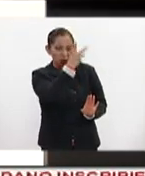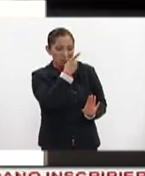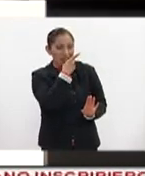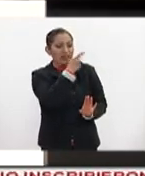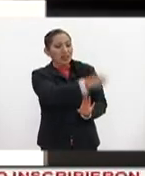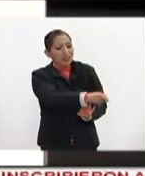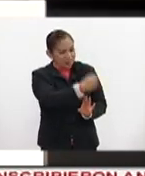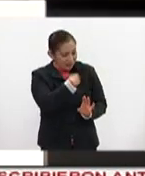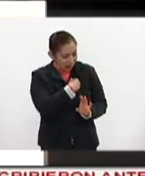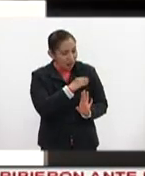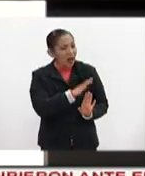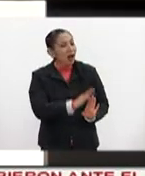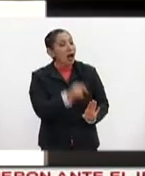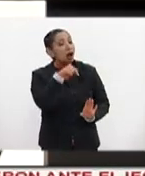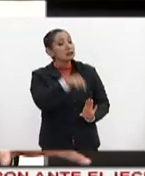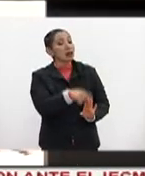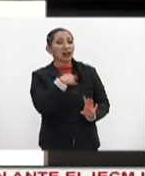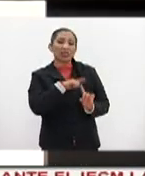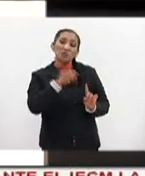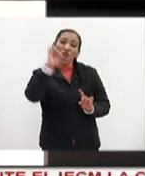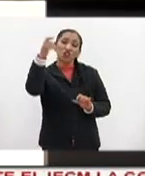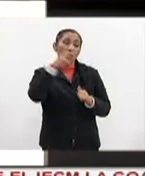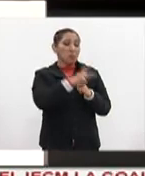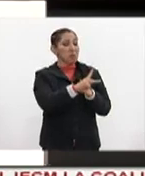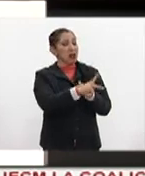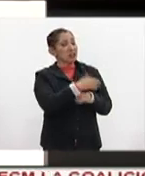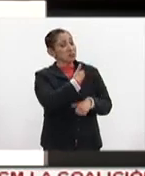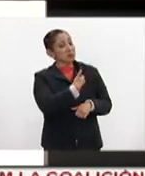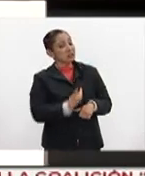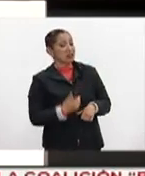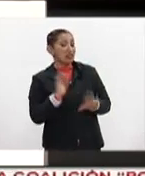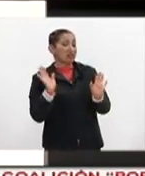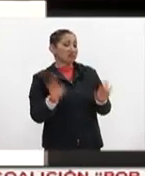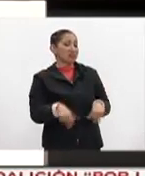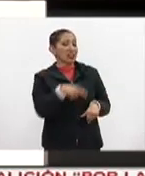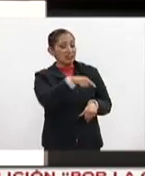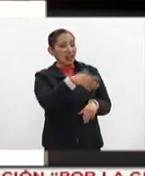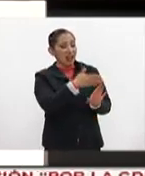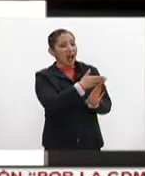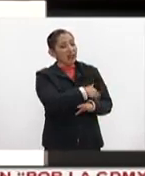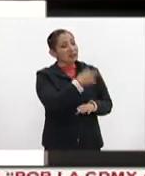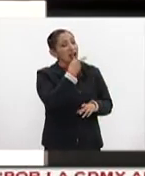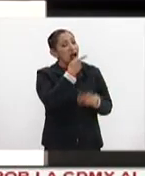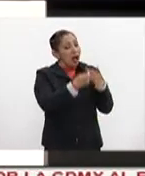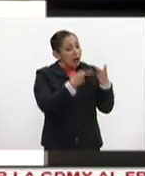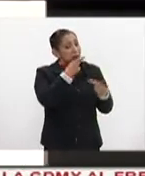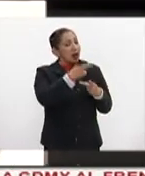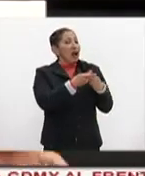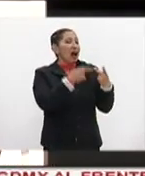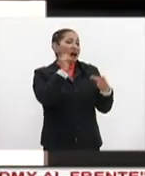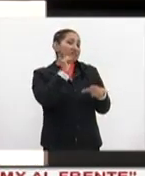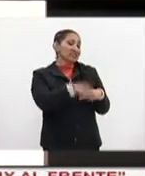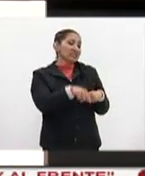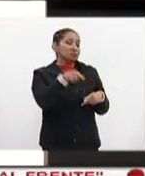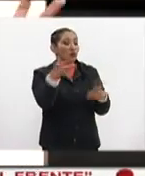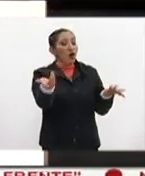dicho que él, a diferencia de otros presidentes que también ya habían dicho que o reconocido